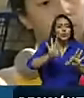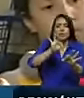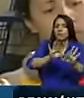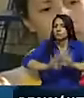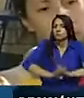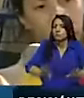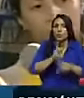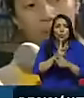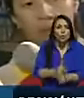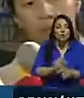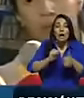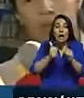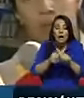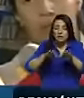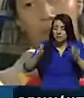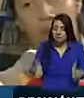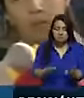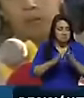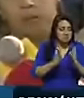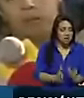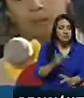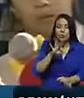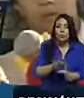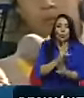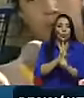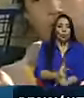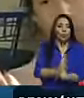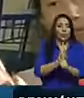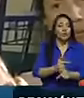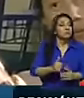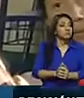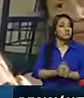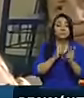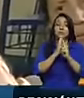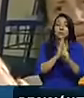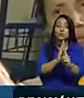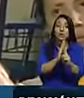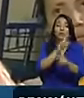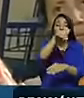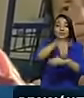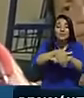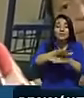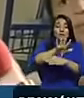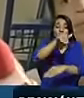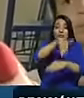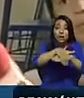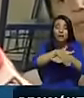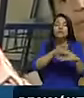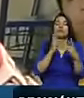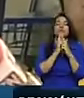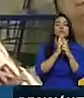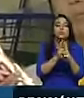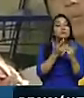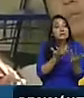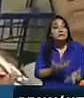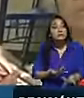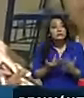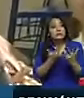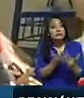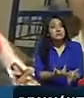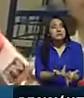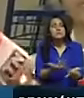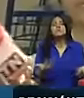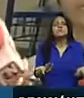cuidar cada mes electoral hay que cuidar el resultado en la tarde a las 5 hay que estar pendientes aquí esto se